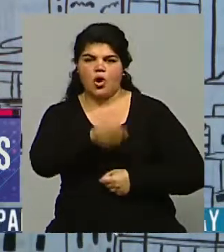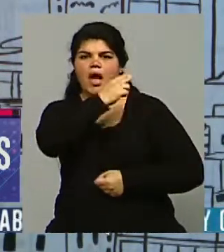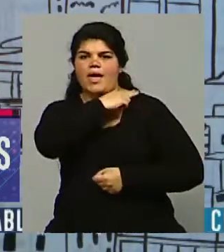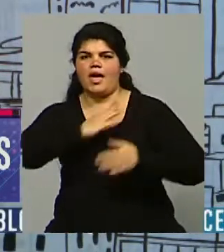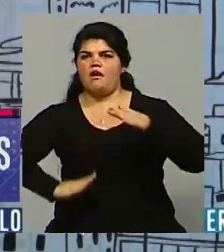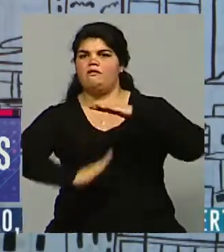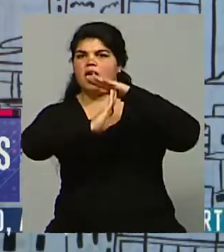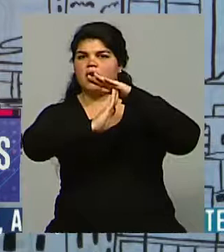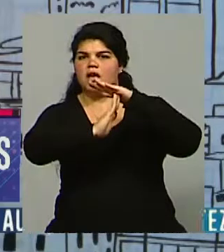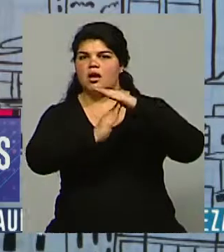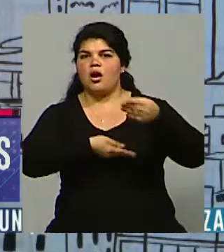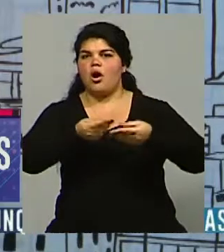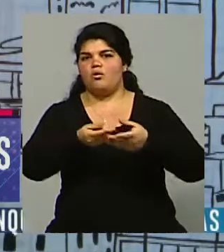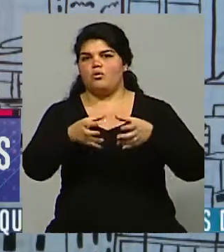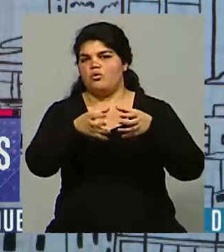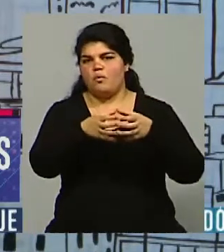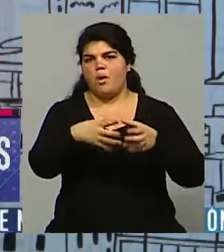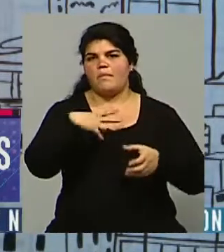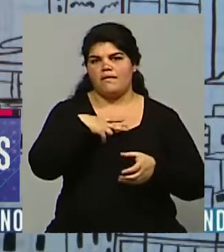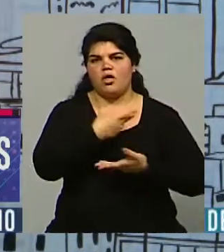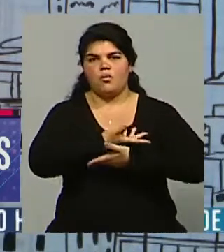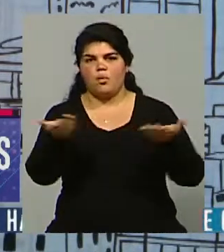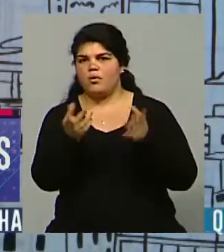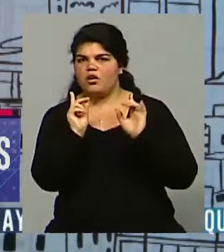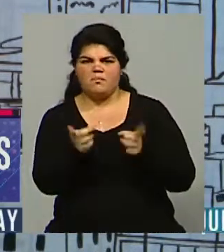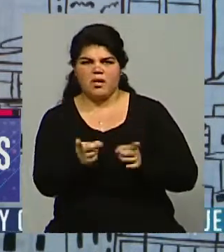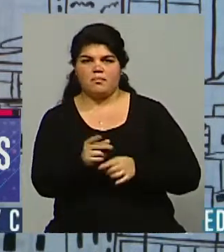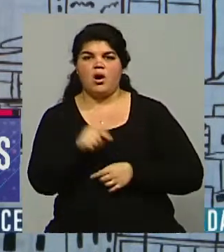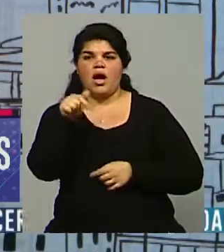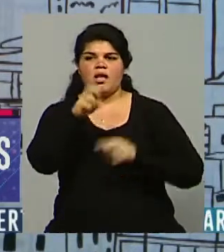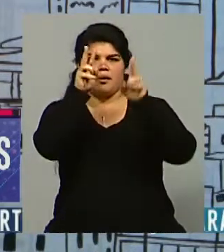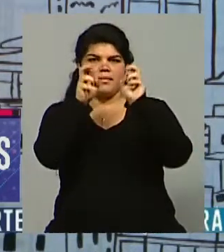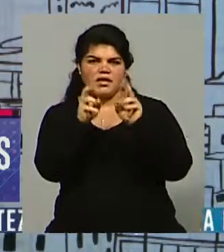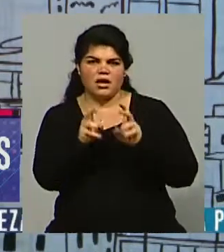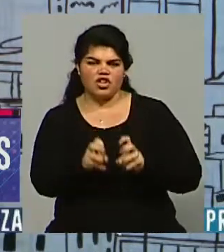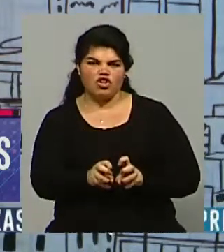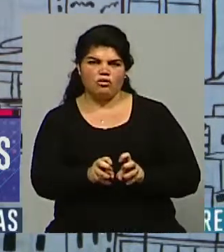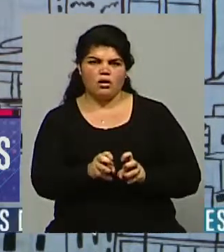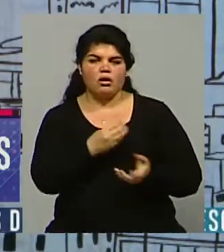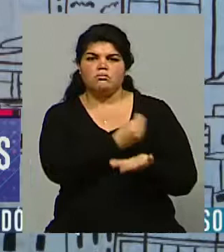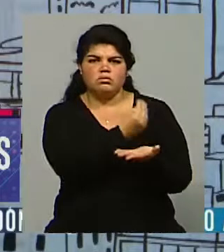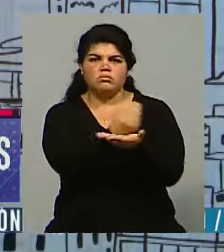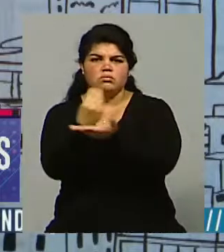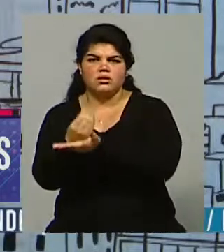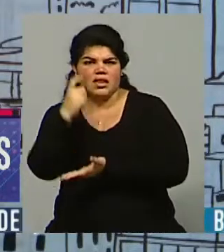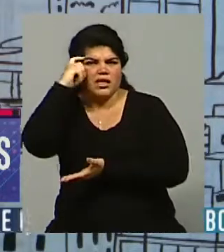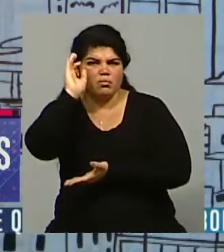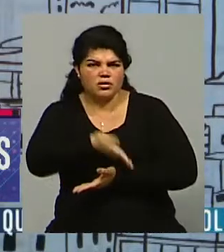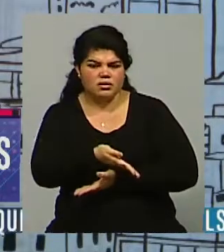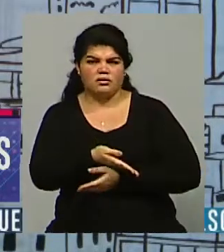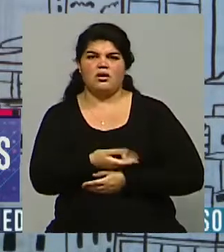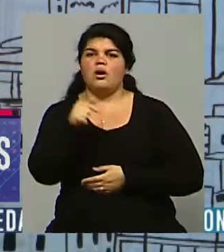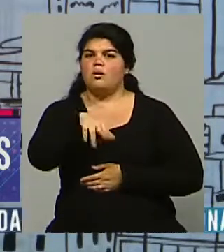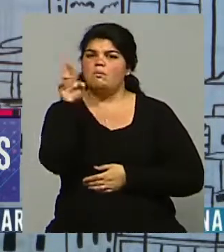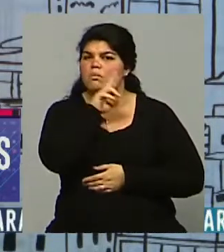en las organizaciones, ya sean públicas como privadas, ya sea en el ámbito de la investigación. En casi todos los ámbitos las mujeres